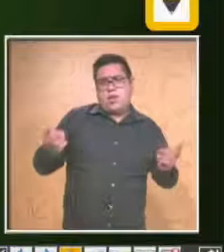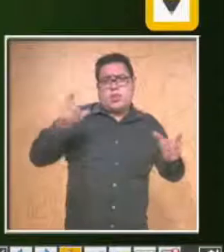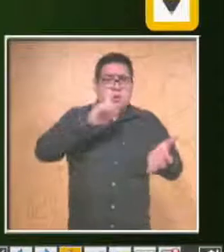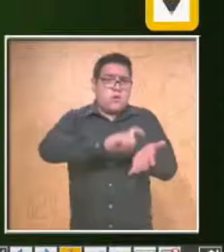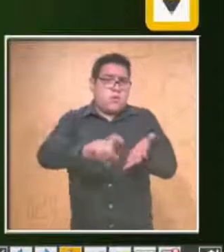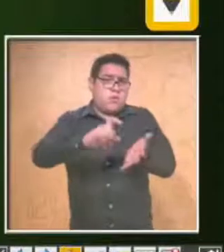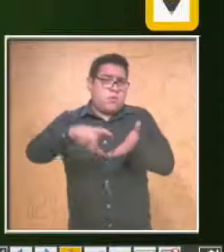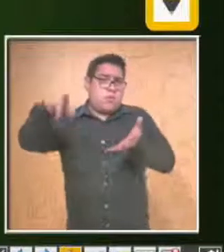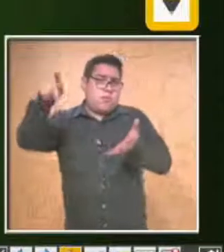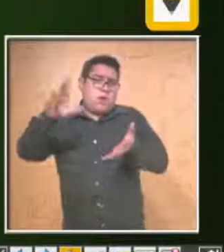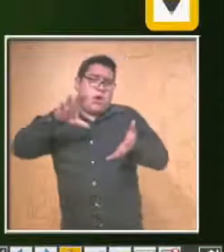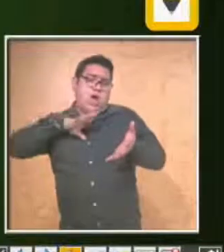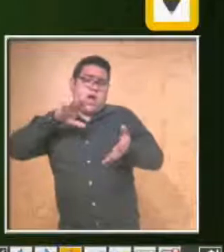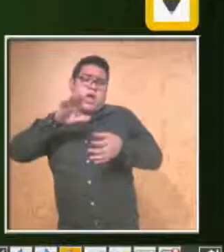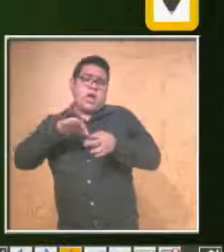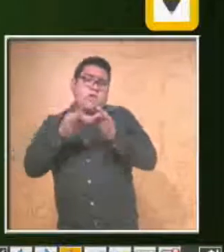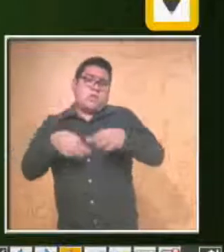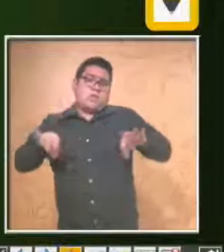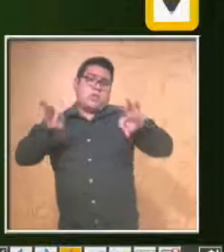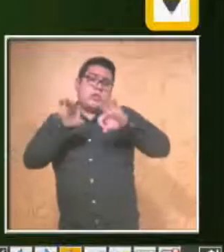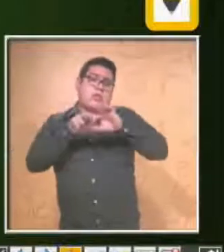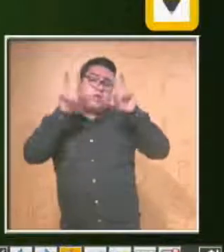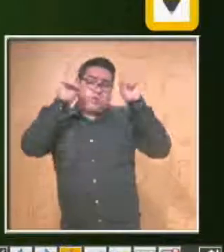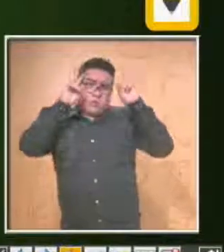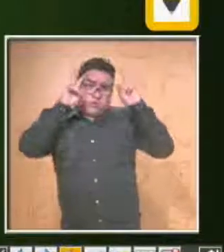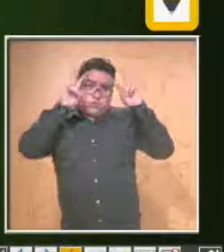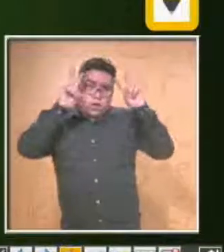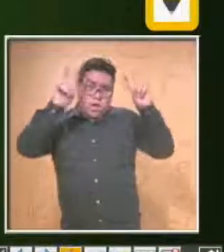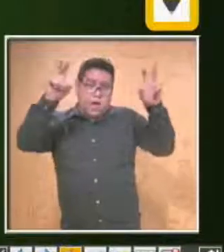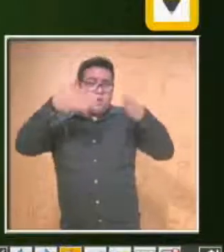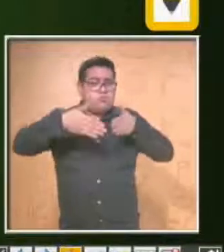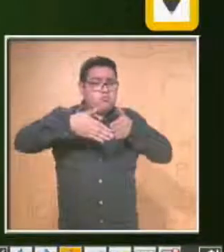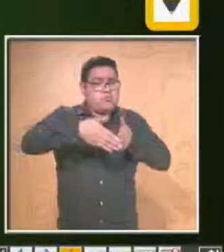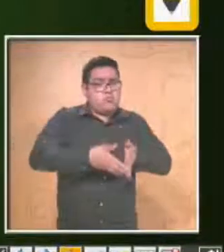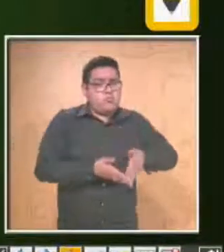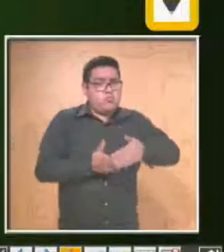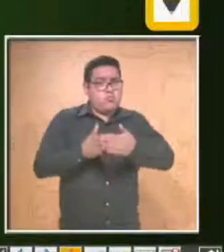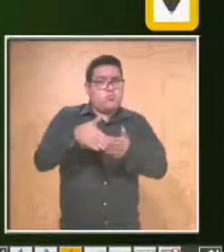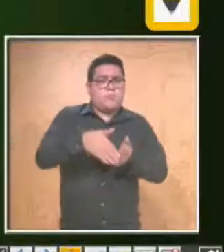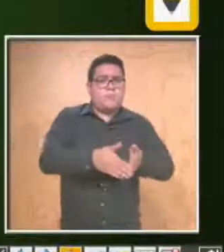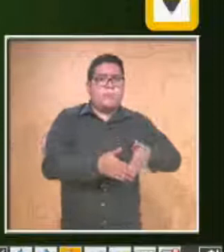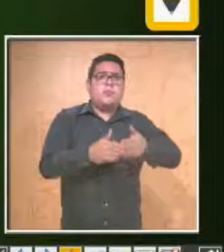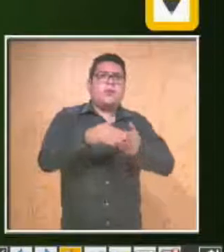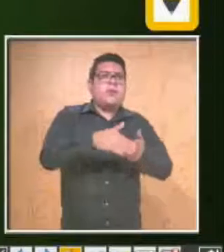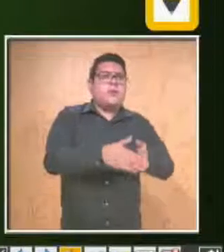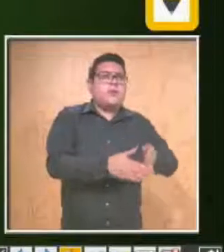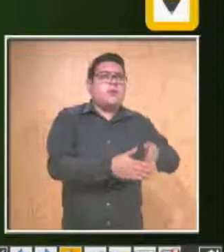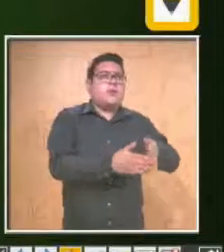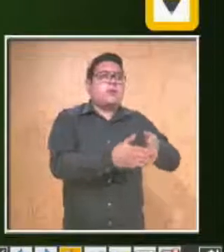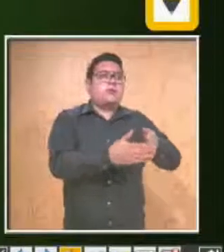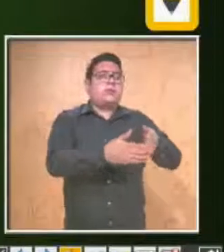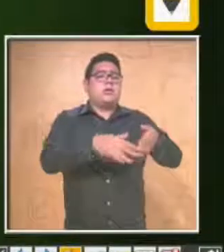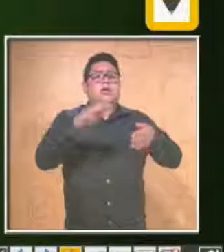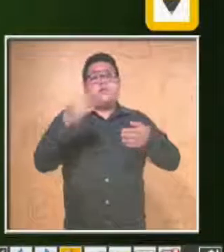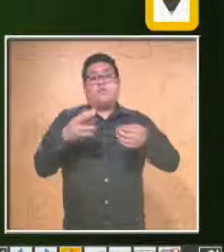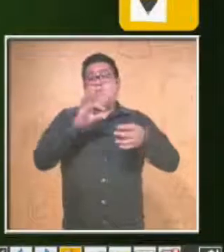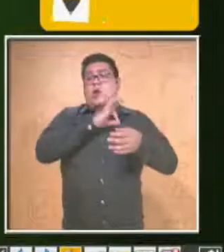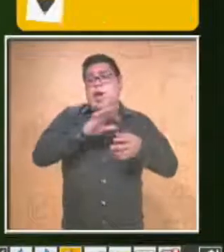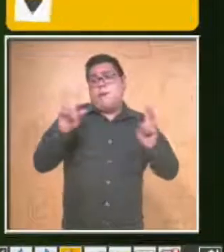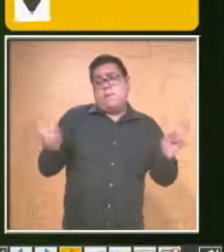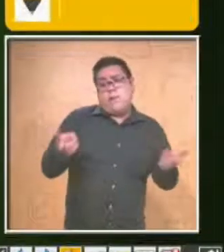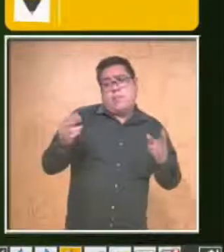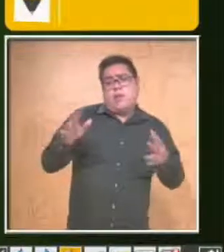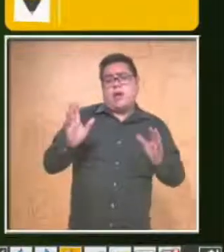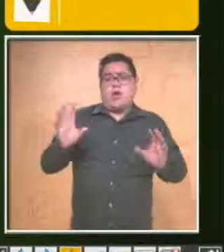aquí hay un detonante, los viajes de navegación que hacen que los productos lleguen a lugares más lejanos. Con